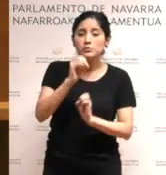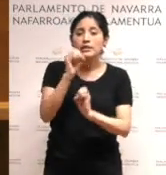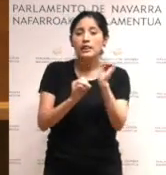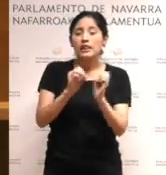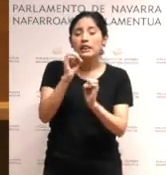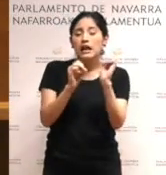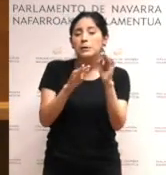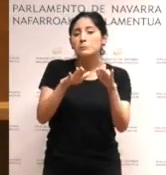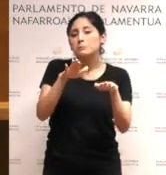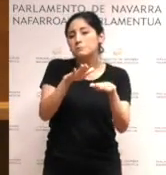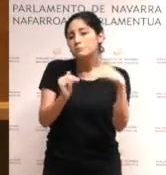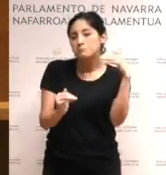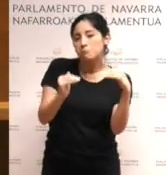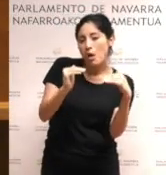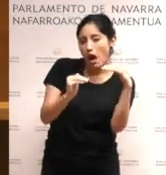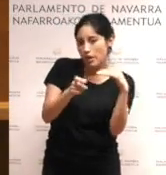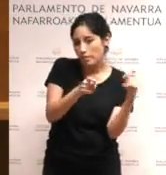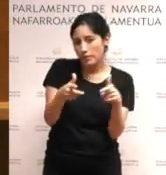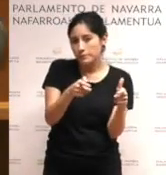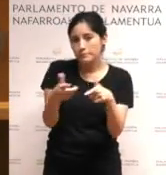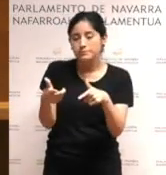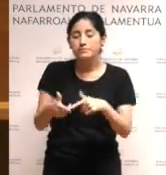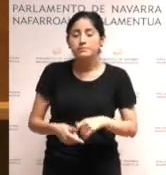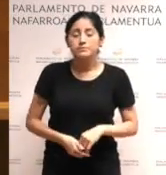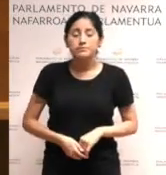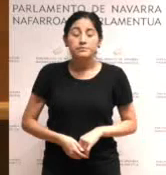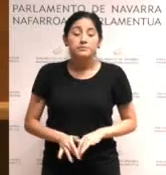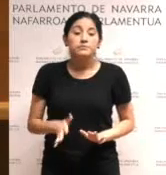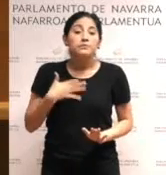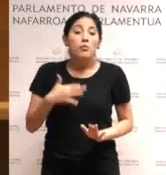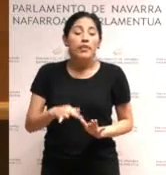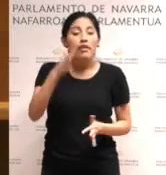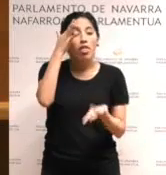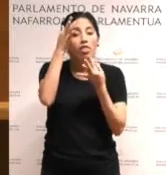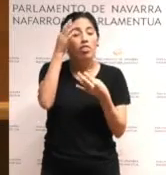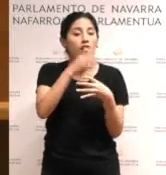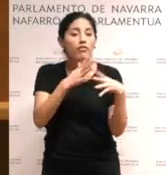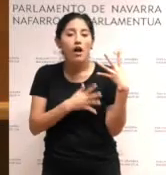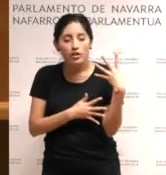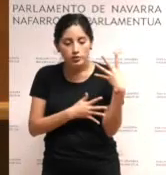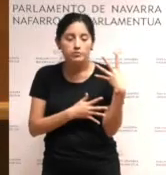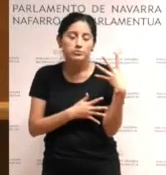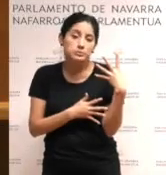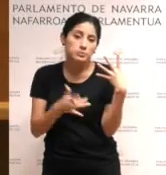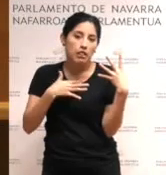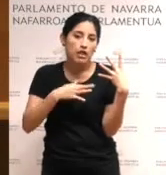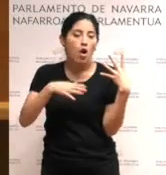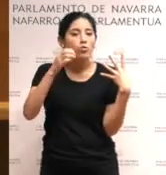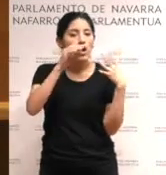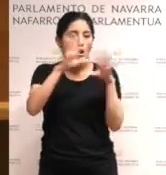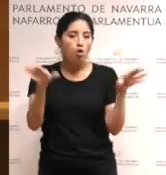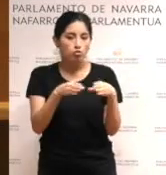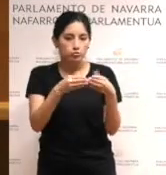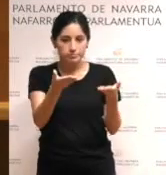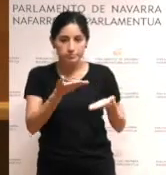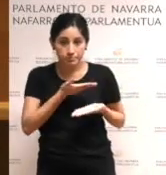proporciones de alumnado similar. Bueno, seguro que este dato nos llevará a alguna conclusión mayor. En resumen, ya lo dije hace unos